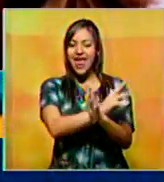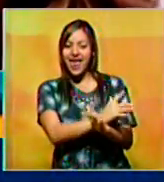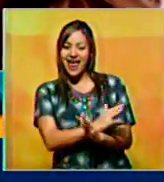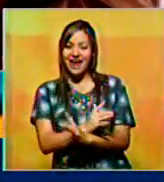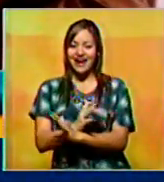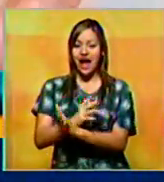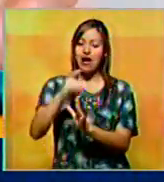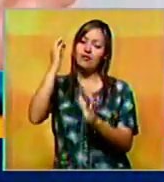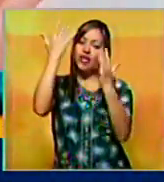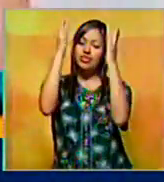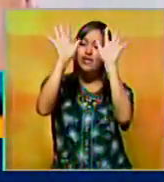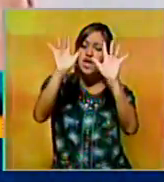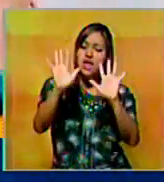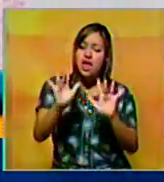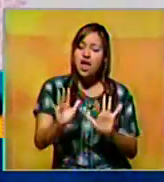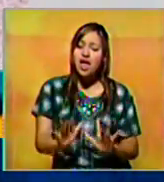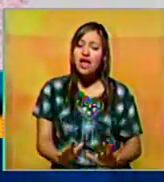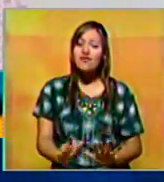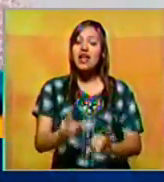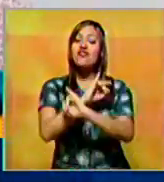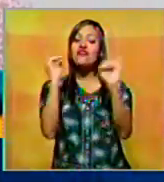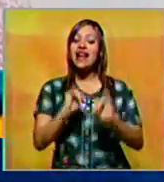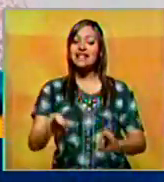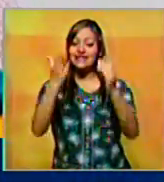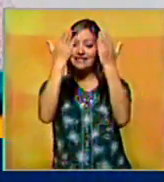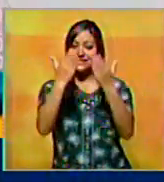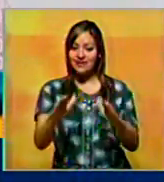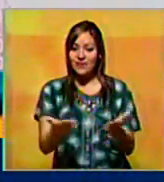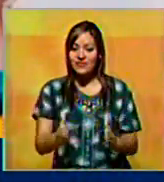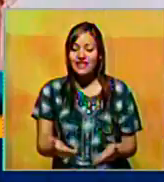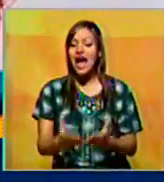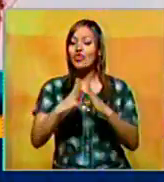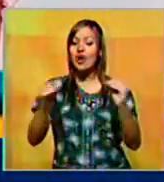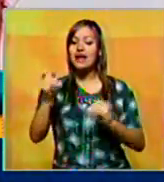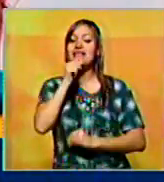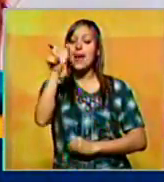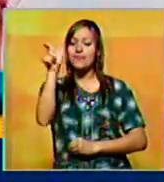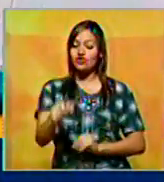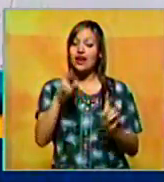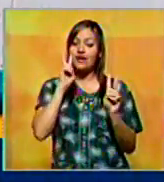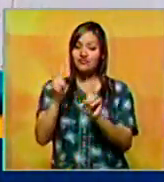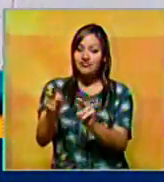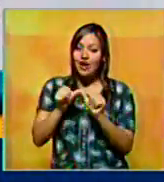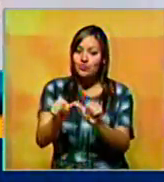mientras cae nieve sobre ellas y les desean feliz Navidad a todos sus seguidores.